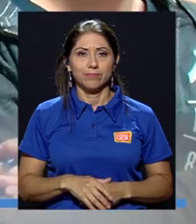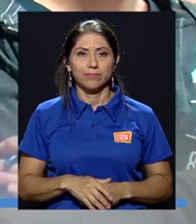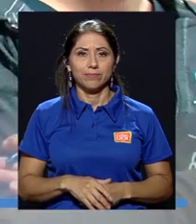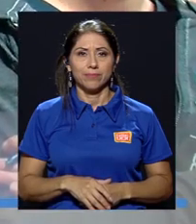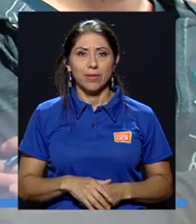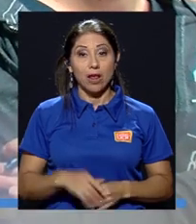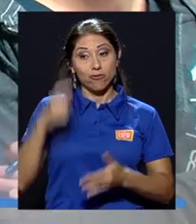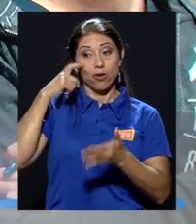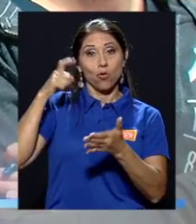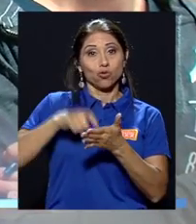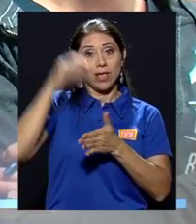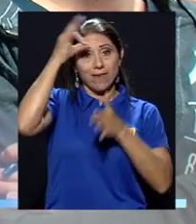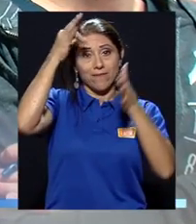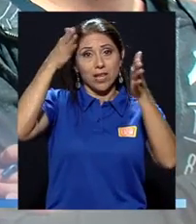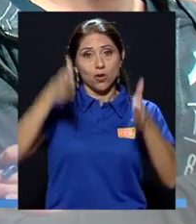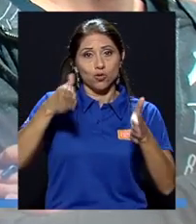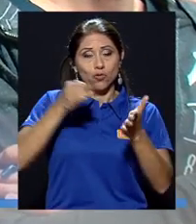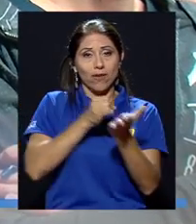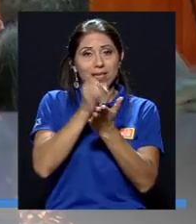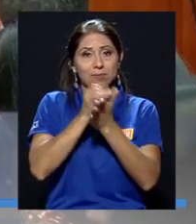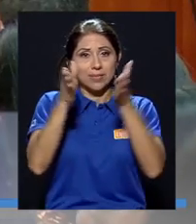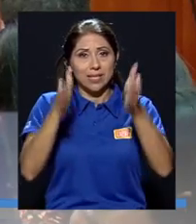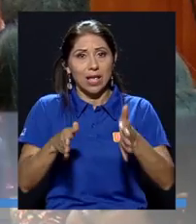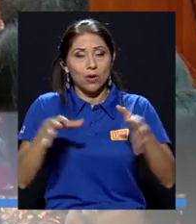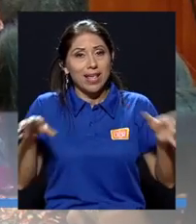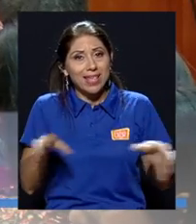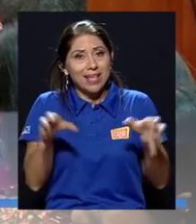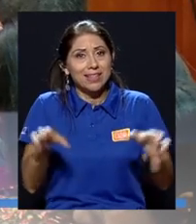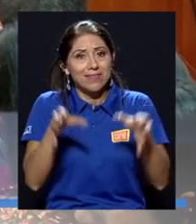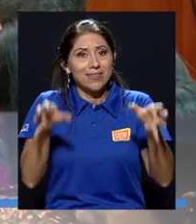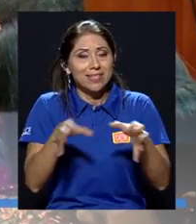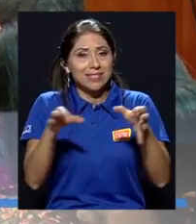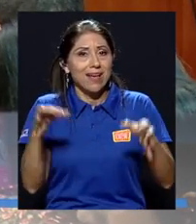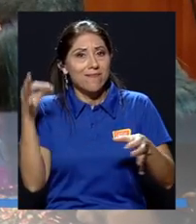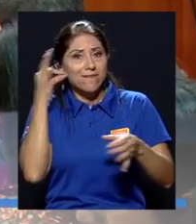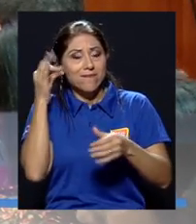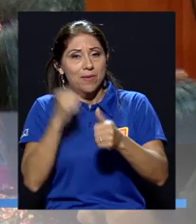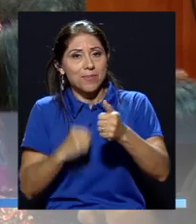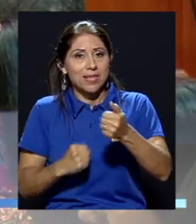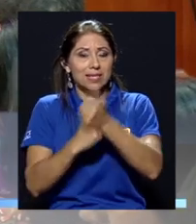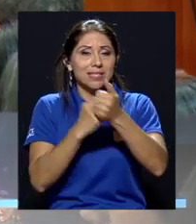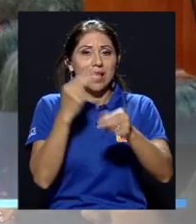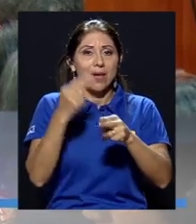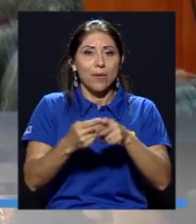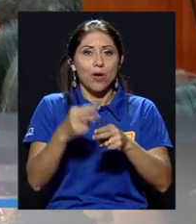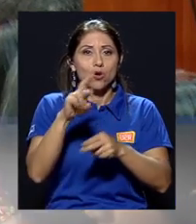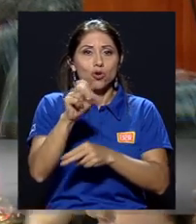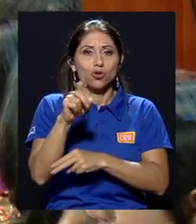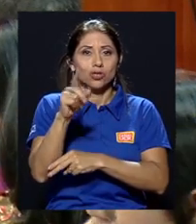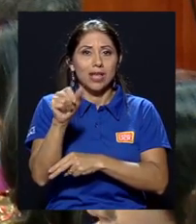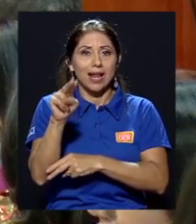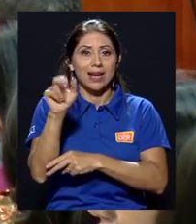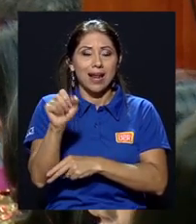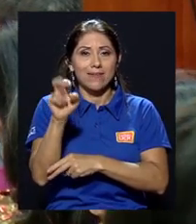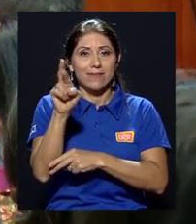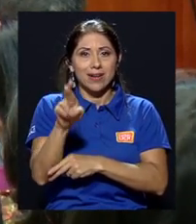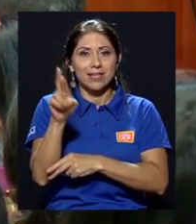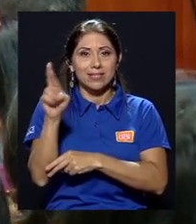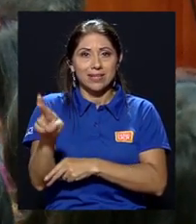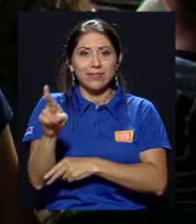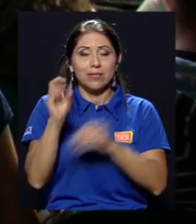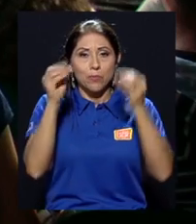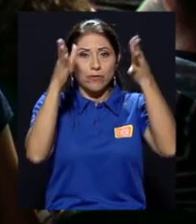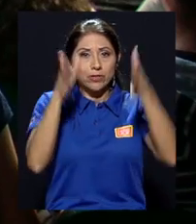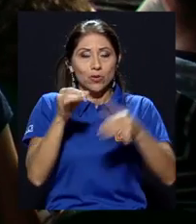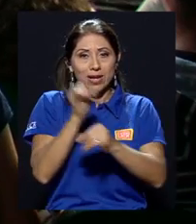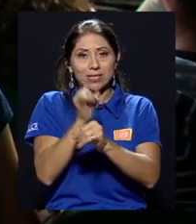La reconocida filósofa, investigadora y activista feminista Roxana Reyes Rivas, profesora del Instituto Tecnológico de Costa